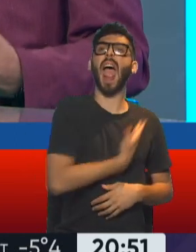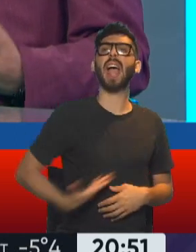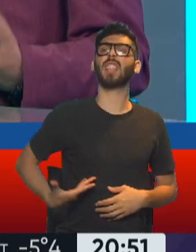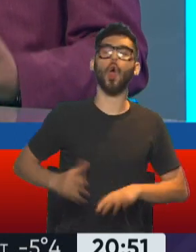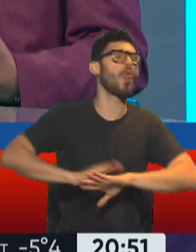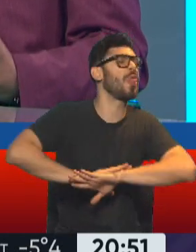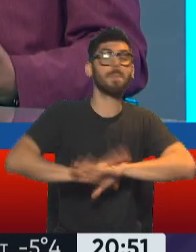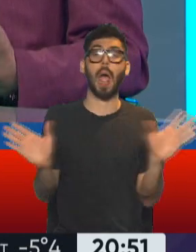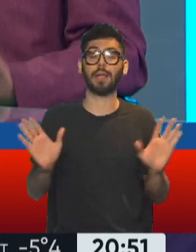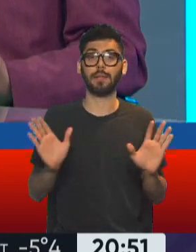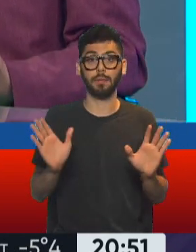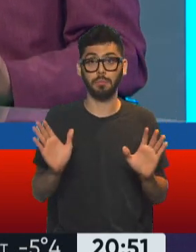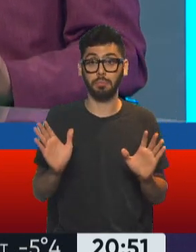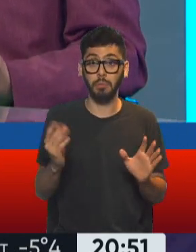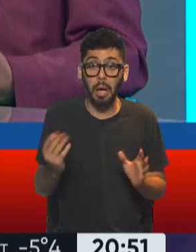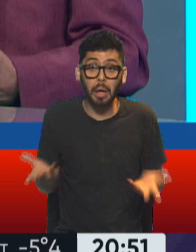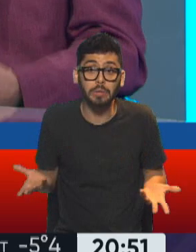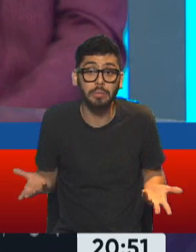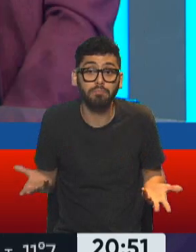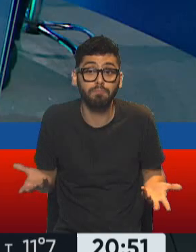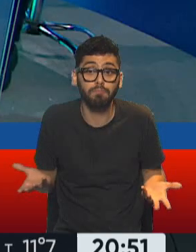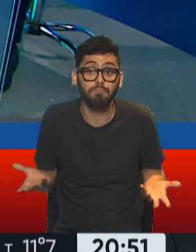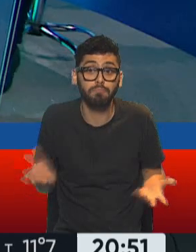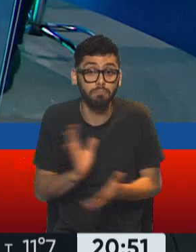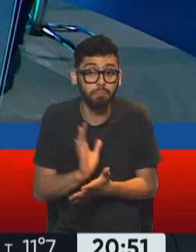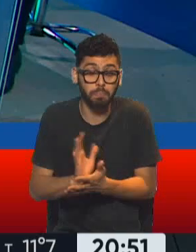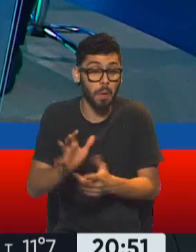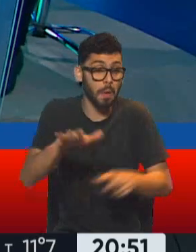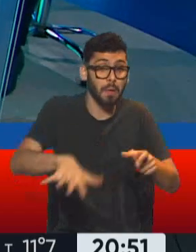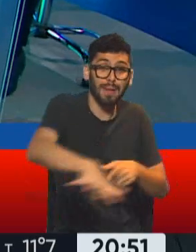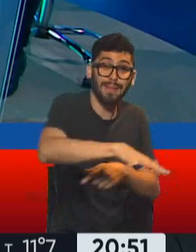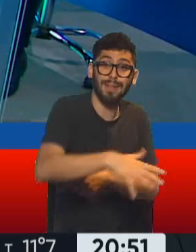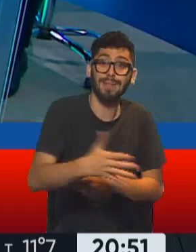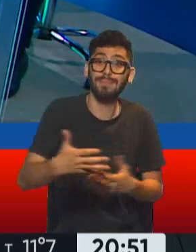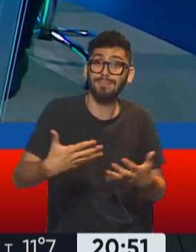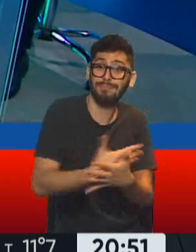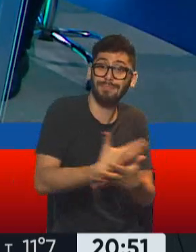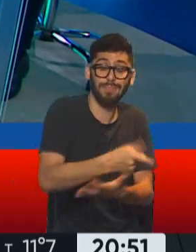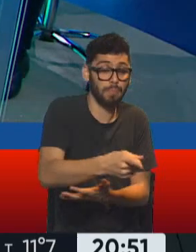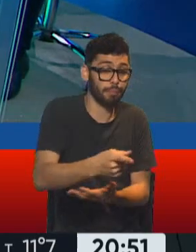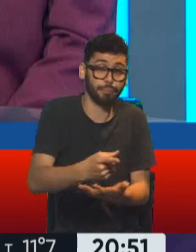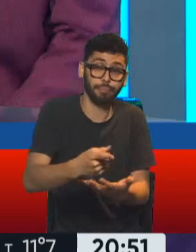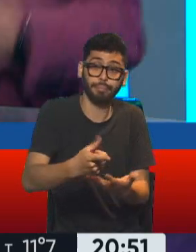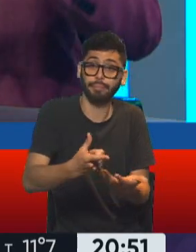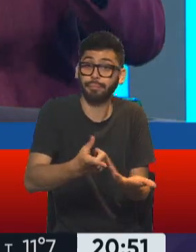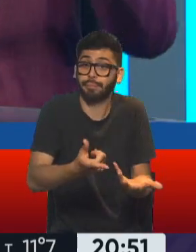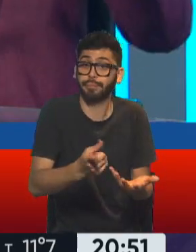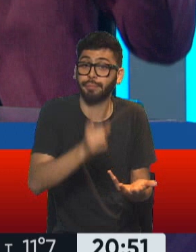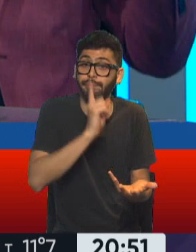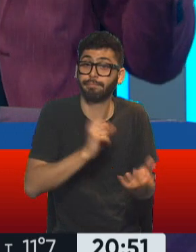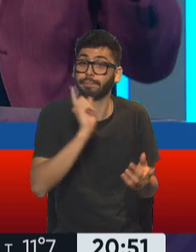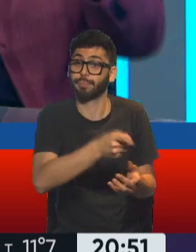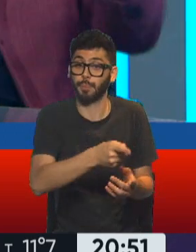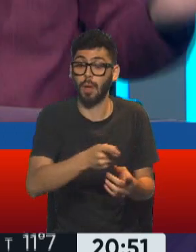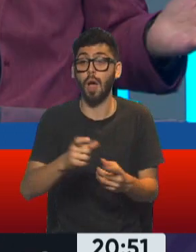significa que desaparezca el estado que crecen de la crítica de los vulnerables los vulnerables se perjudican siempre cambio